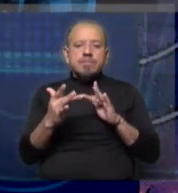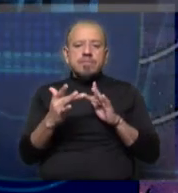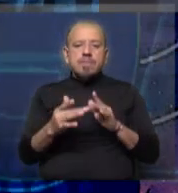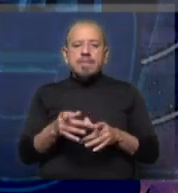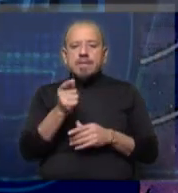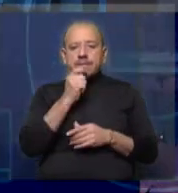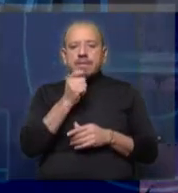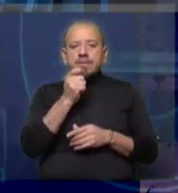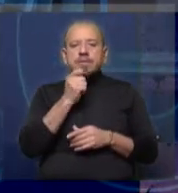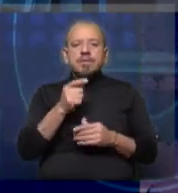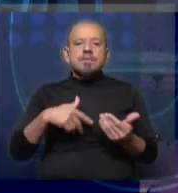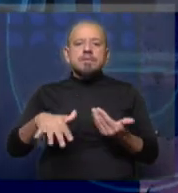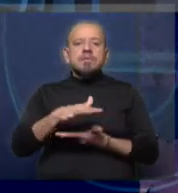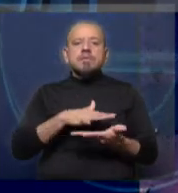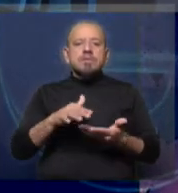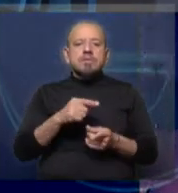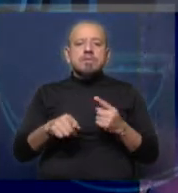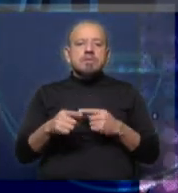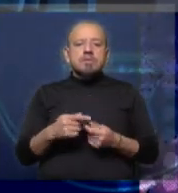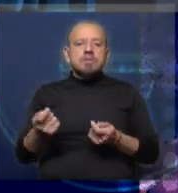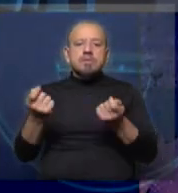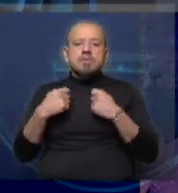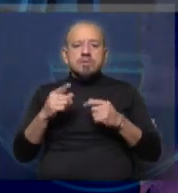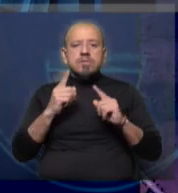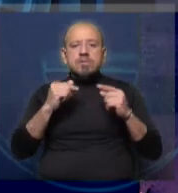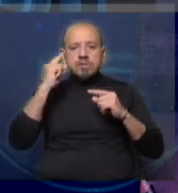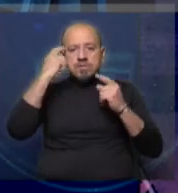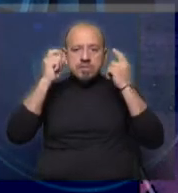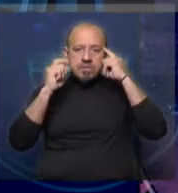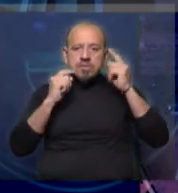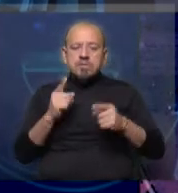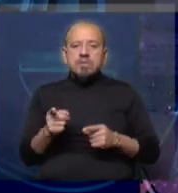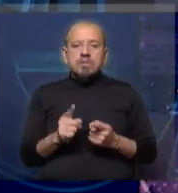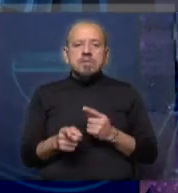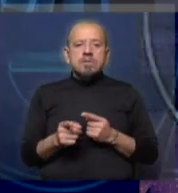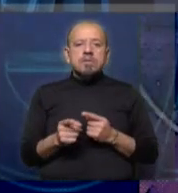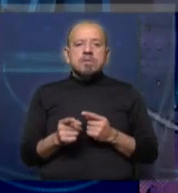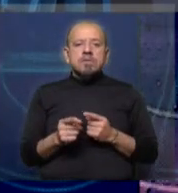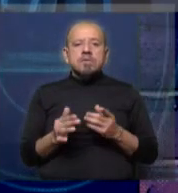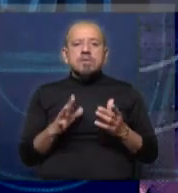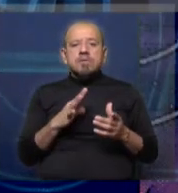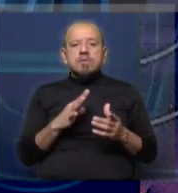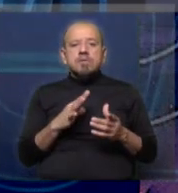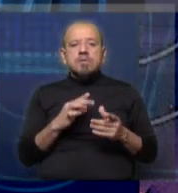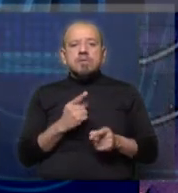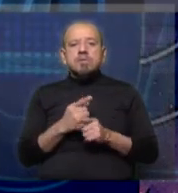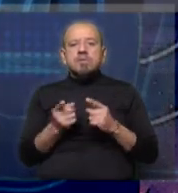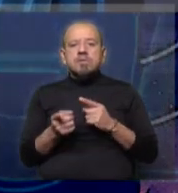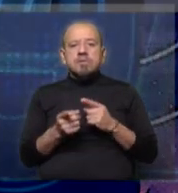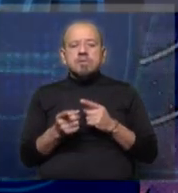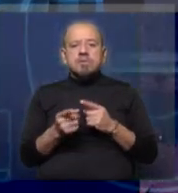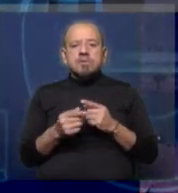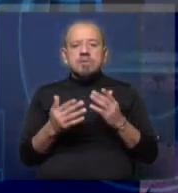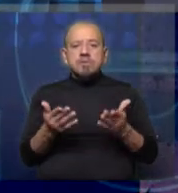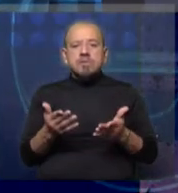de la zona de los lugares como para que me den algunas ideas de qué fue lo que fue sucediendo he encontrado gente maravillosa